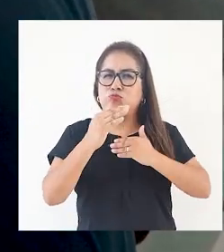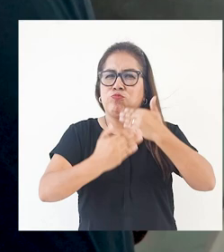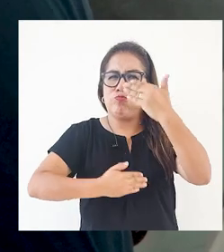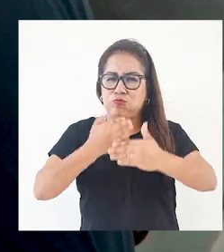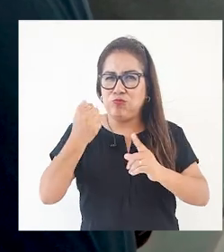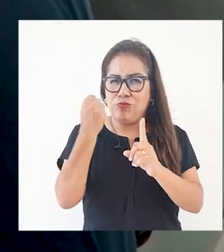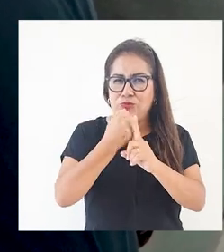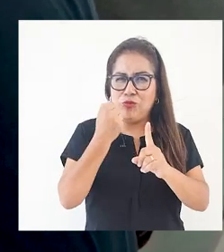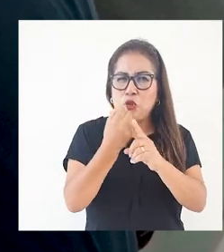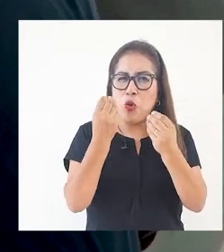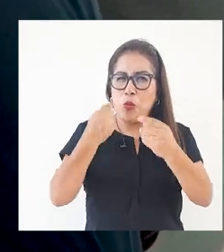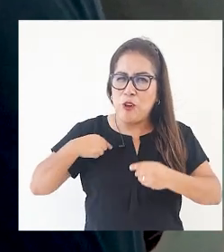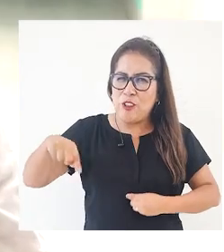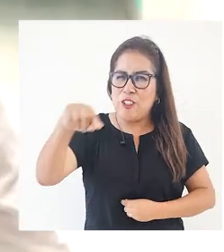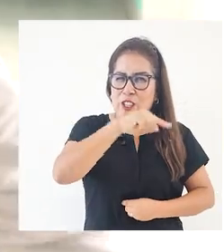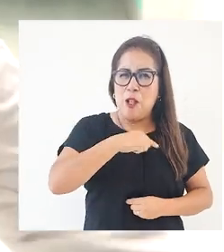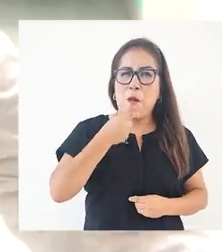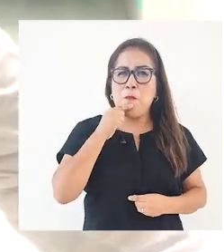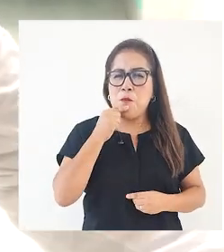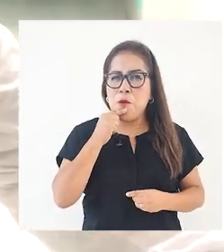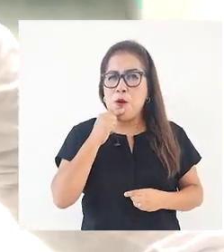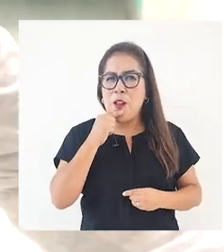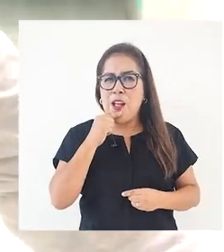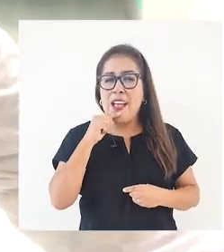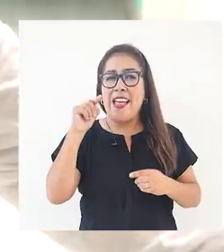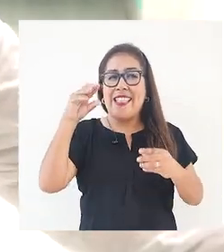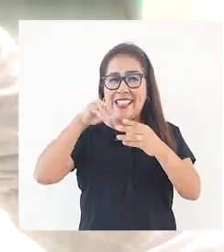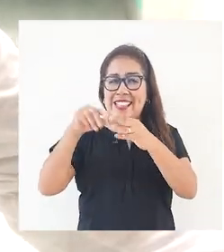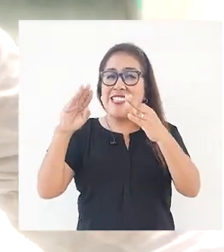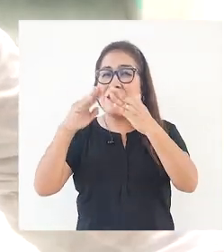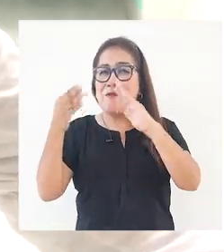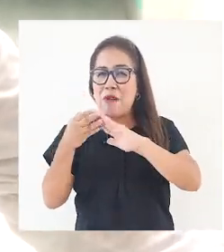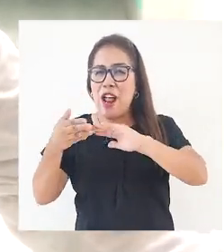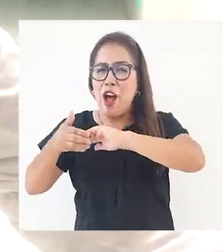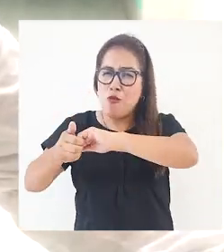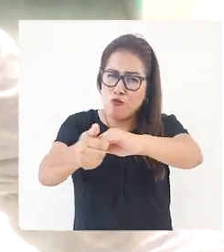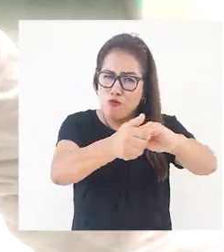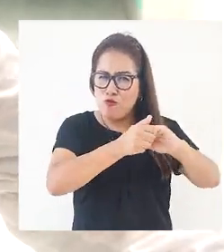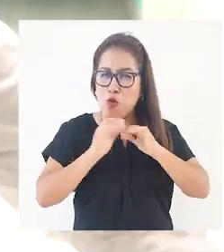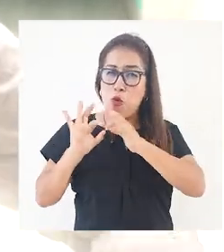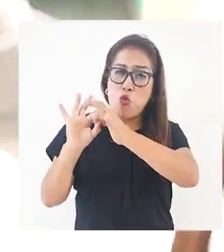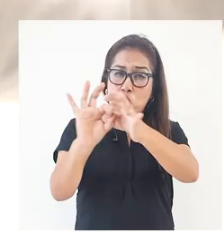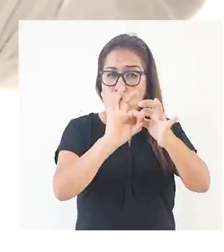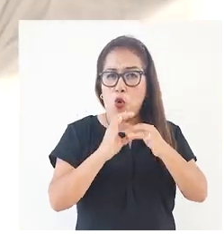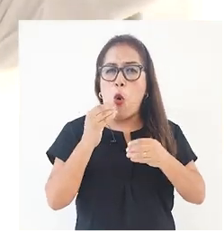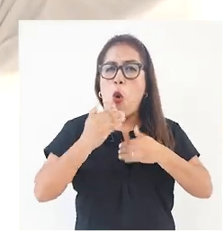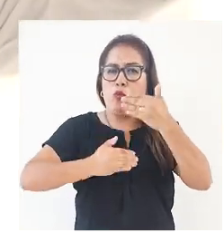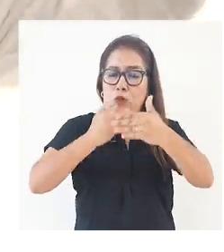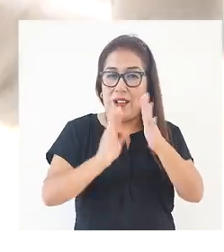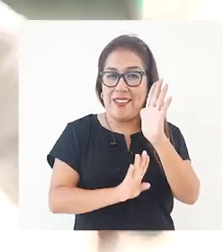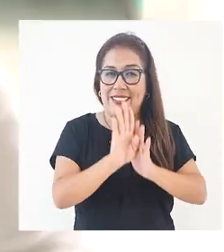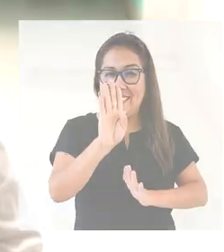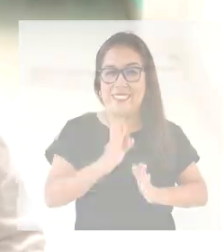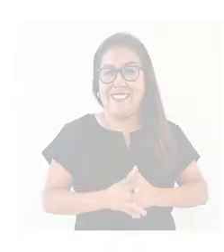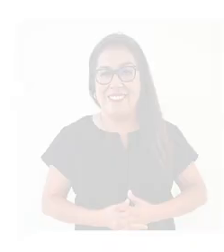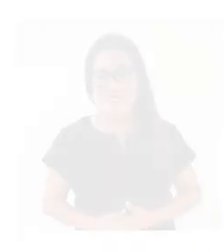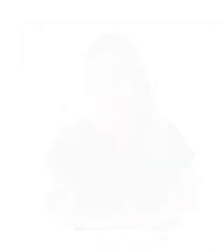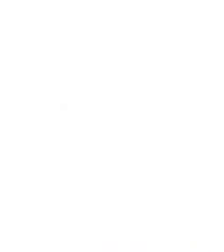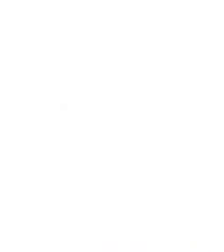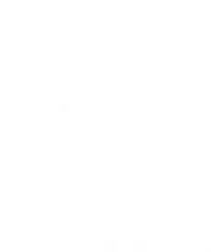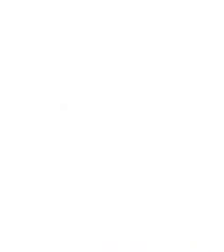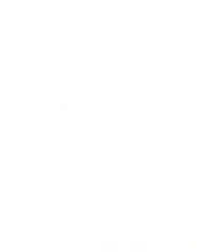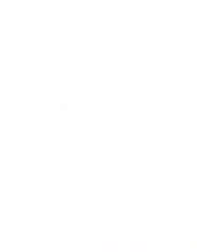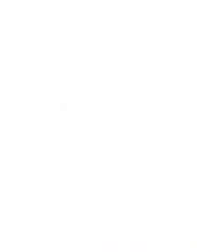adelante, cómo entre mujeres, entre madres, entre la comunidad, agarrado de la mano, cómo sales para adelante.